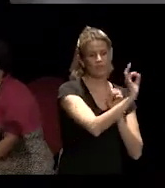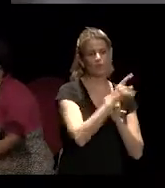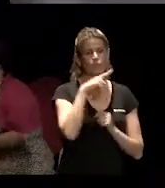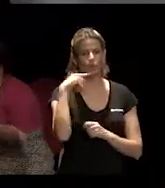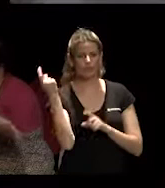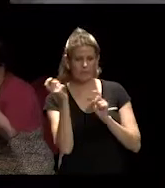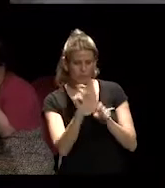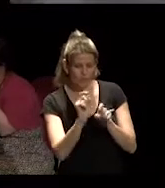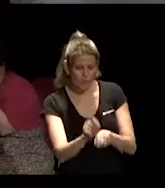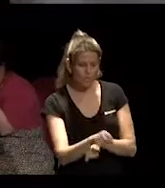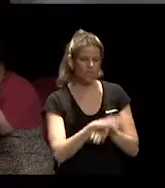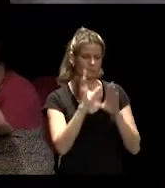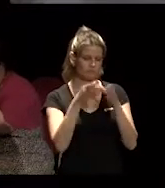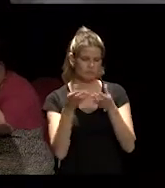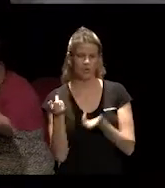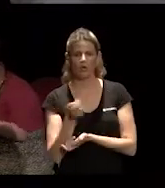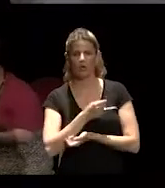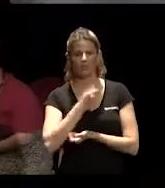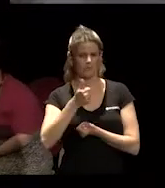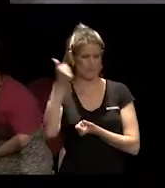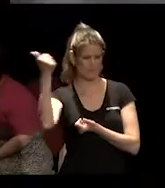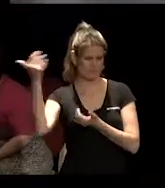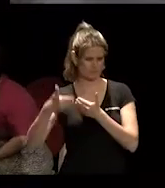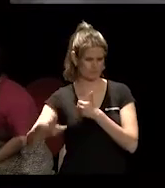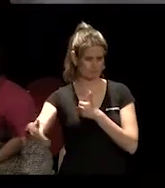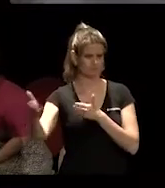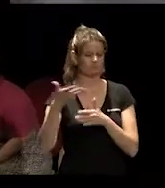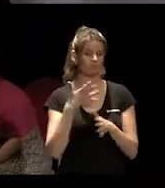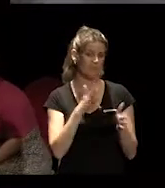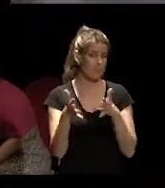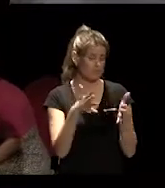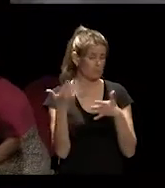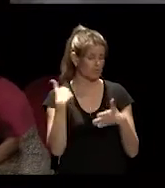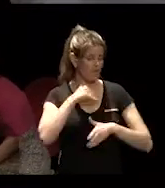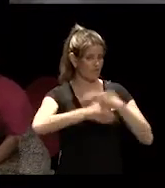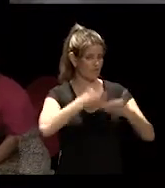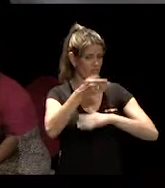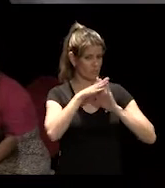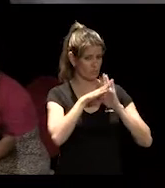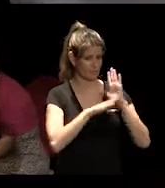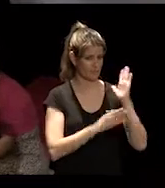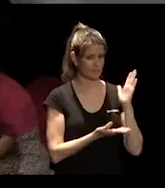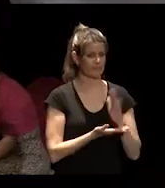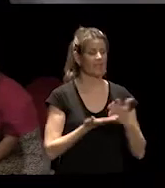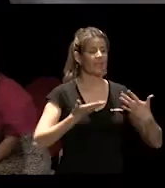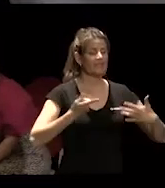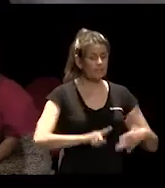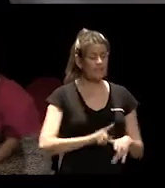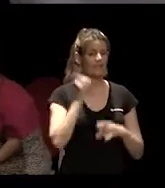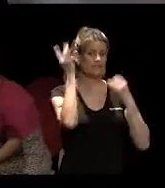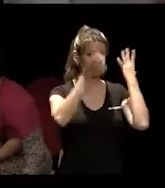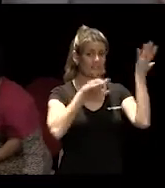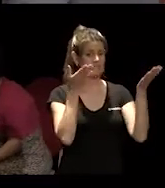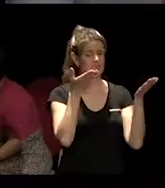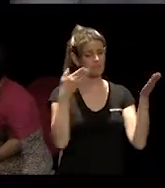Duca, y habrá más confirmaciones más adelante, más o menos ya está bastante avanzado, y también habrán actividades